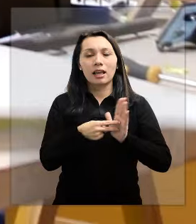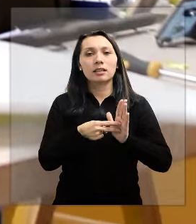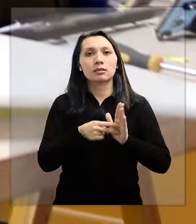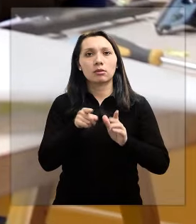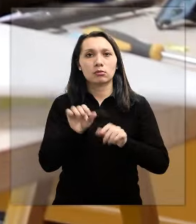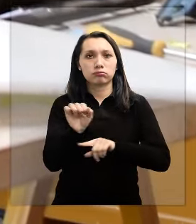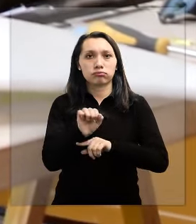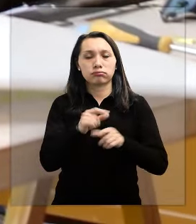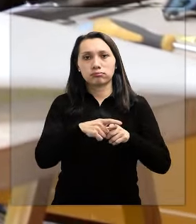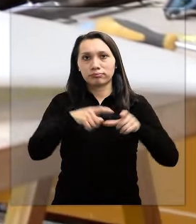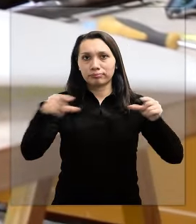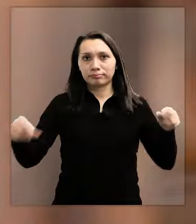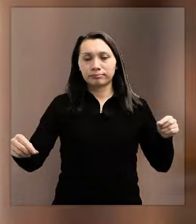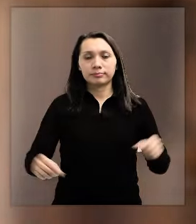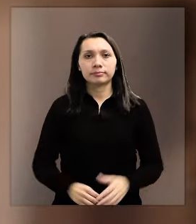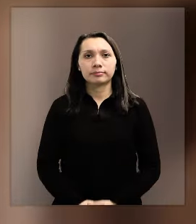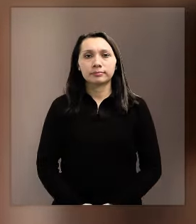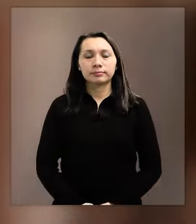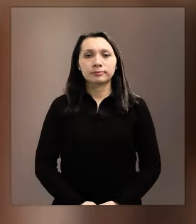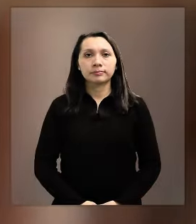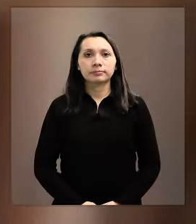EV.